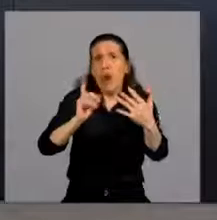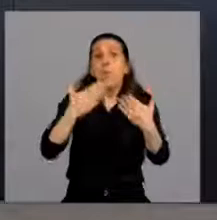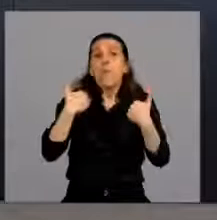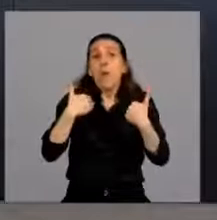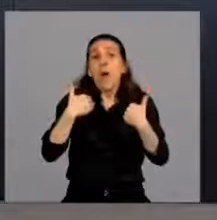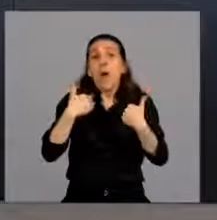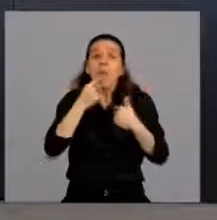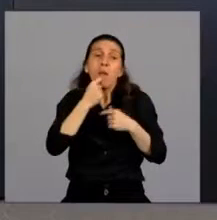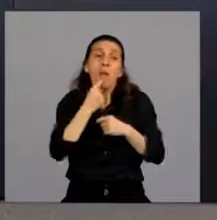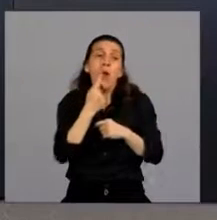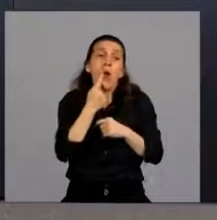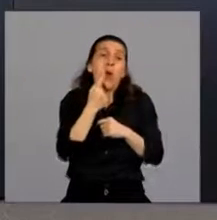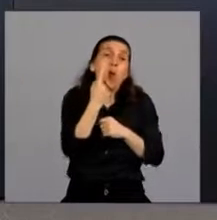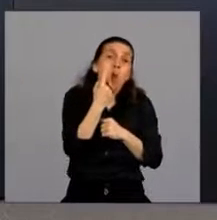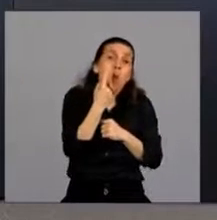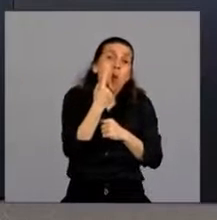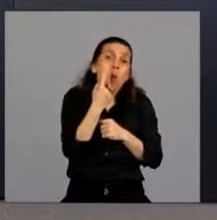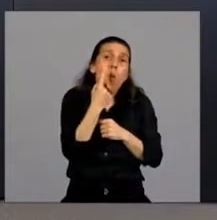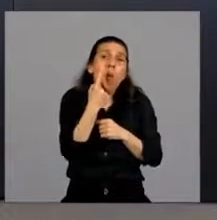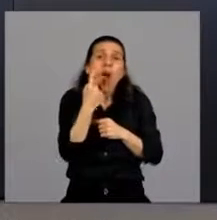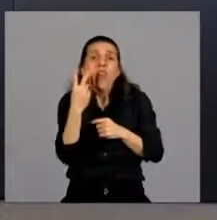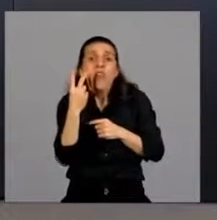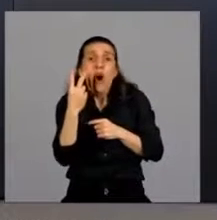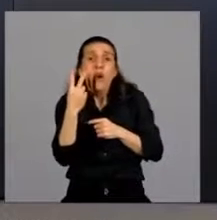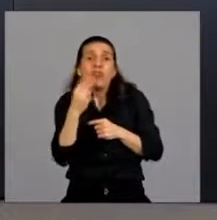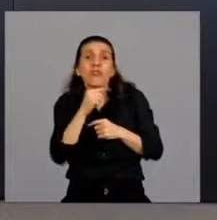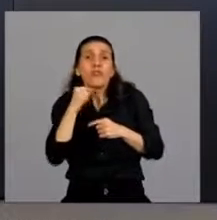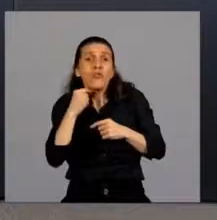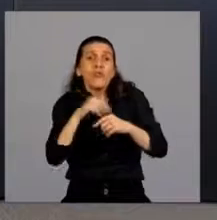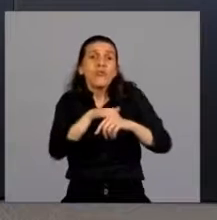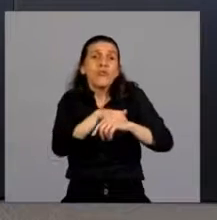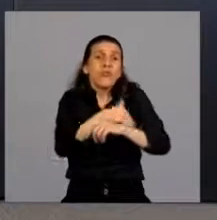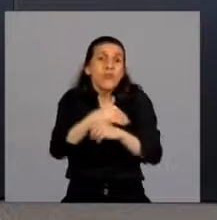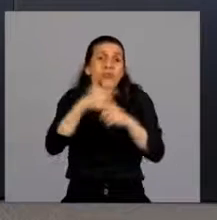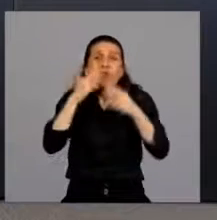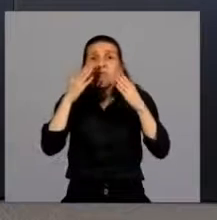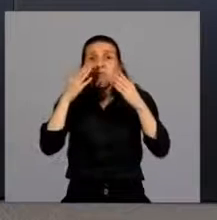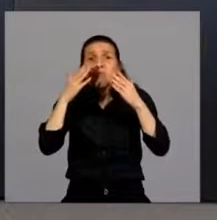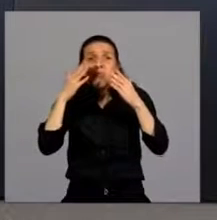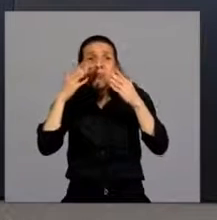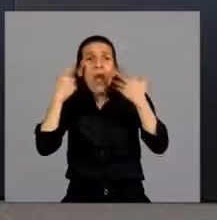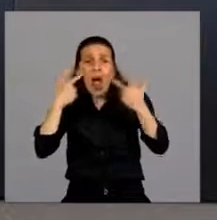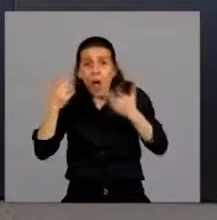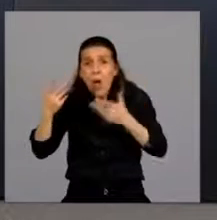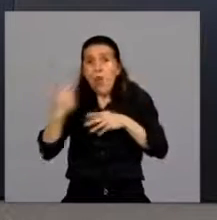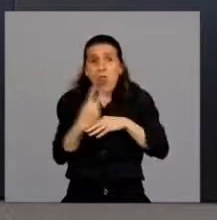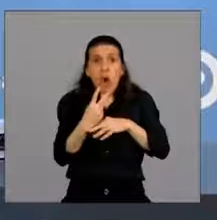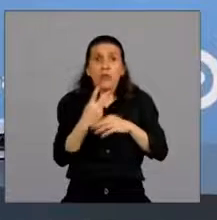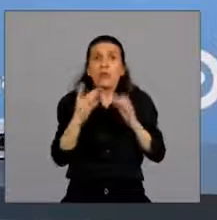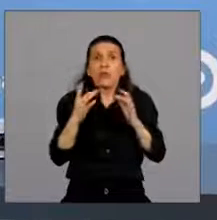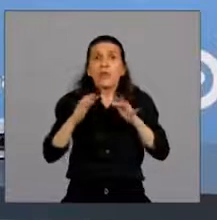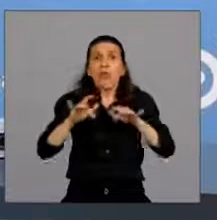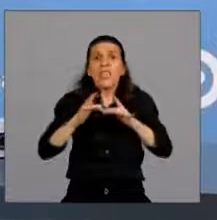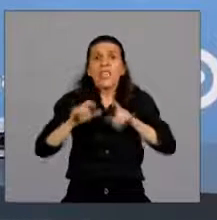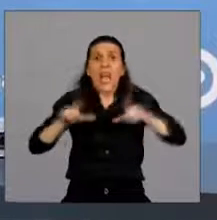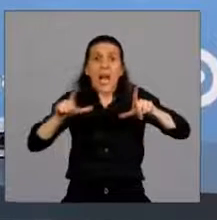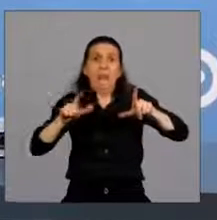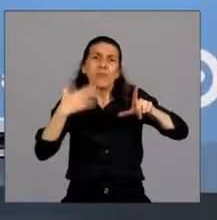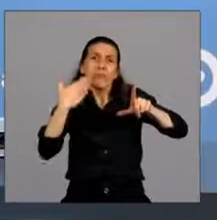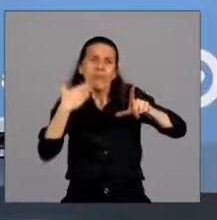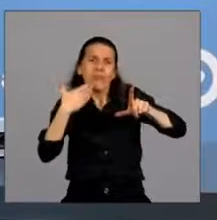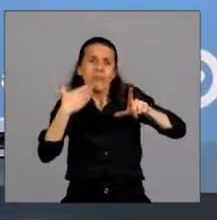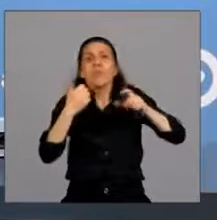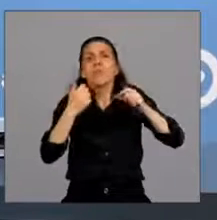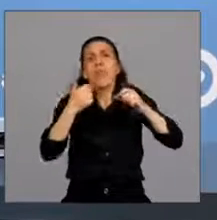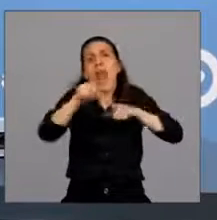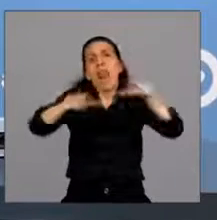entrar a su templo y desde ahí por streaming hacer sus oficios religiosos. Mañana a las 8 de la mañana hacemos, como siempre, una